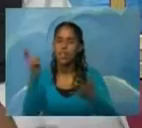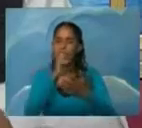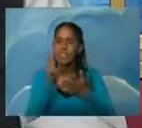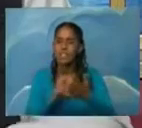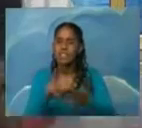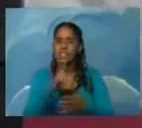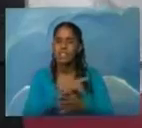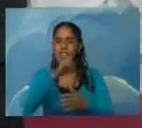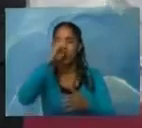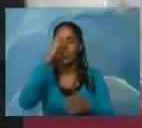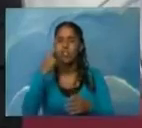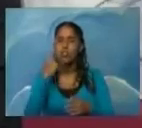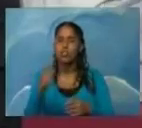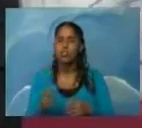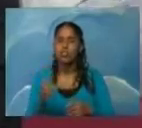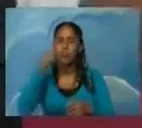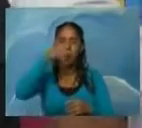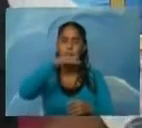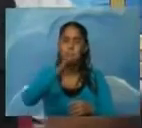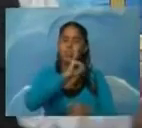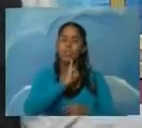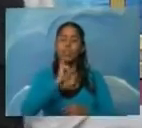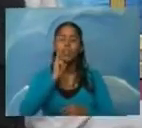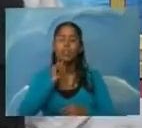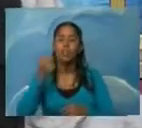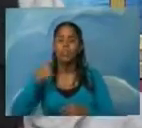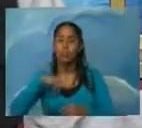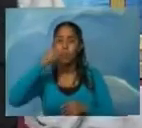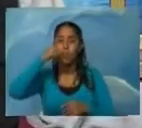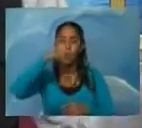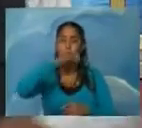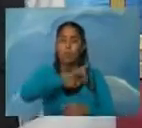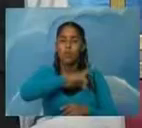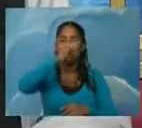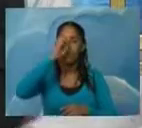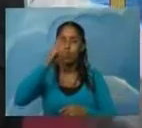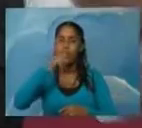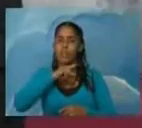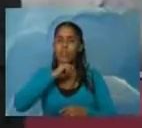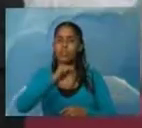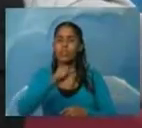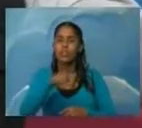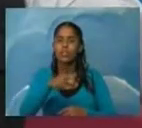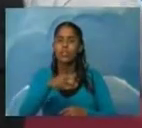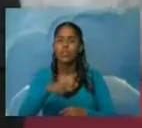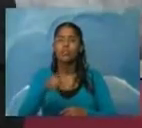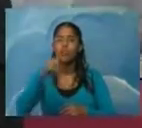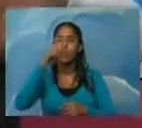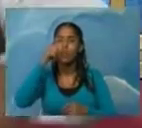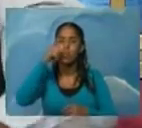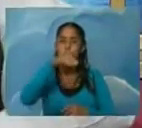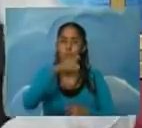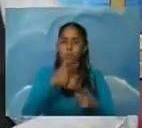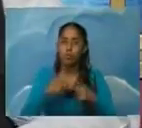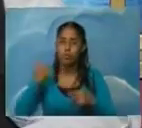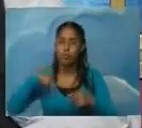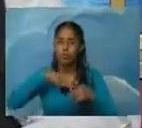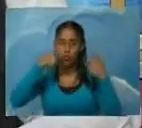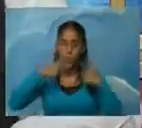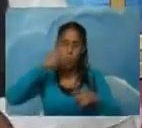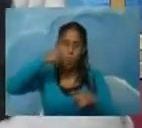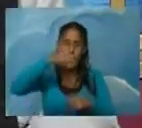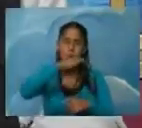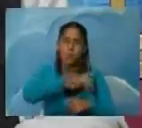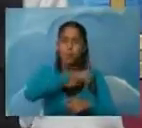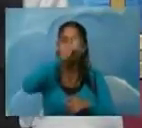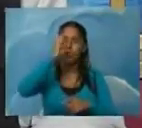que Dios manda para el pueblo de Israel, pero nosotros somos pueblo de Dios. Esta es una lista que Dios manda para el pueblo de Israel, pero nosotros somos pueblo de Dios.